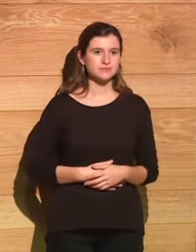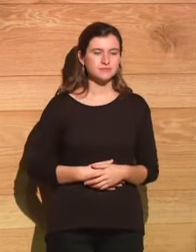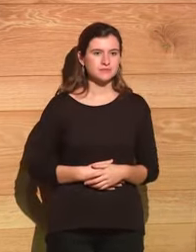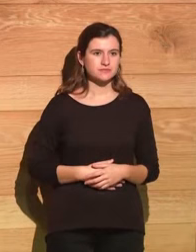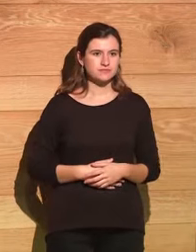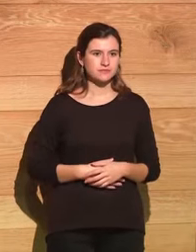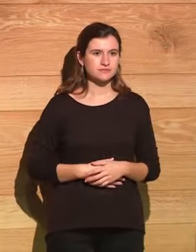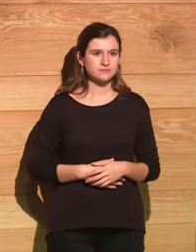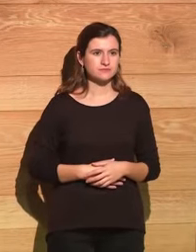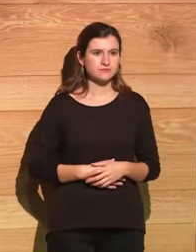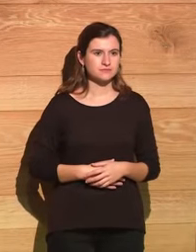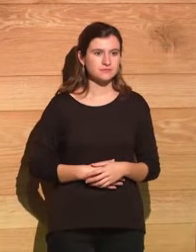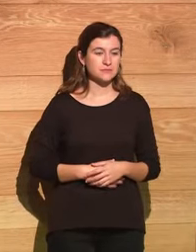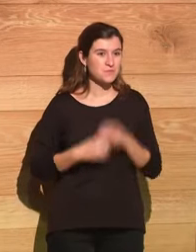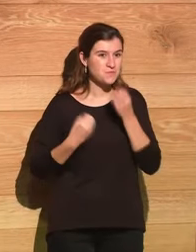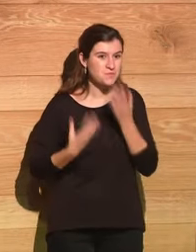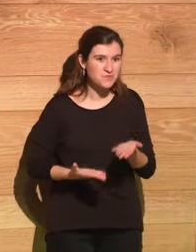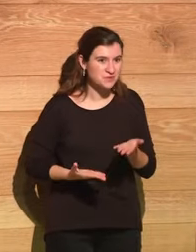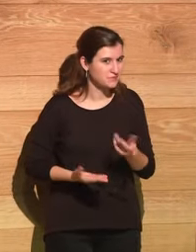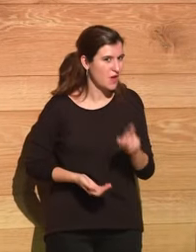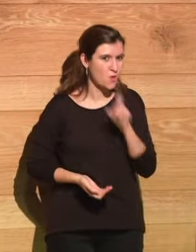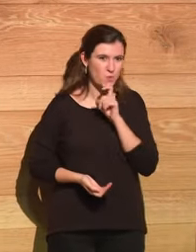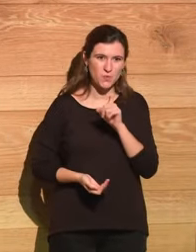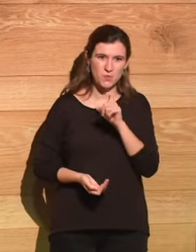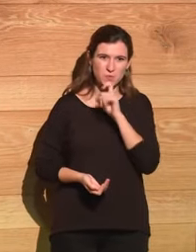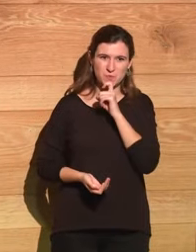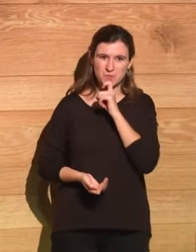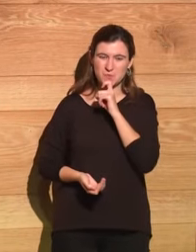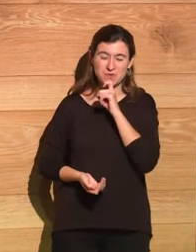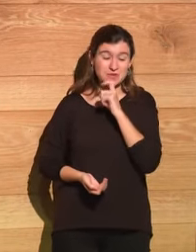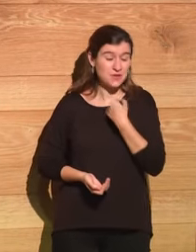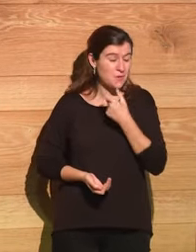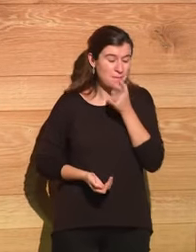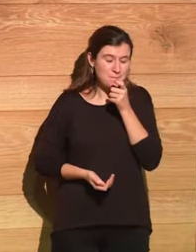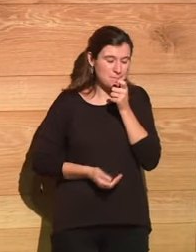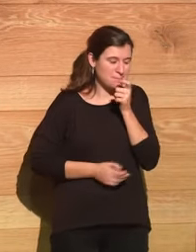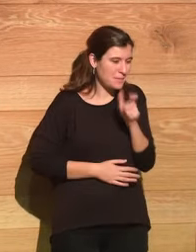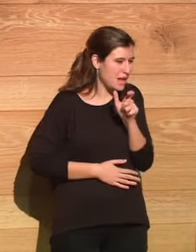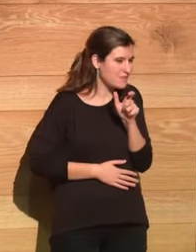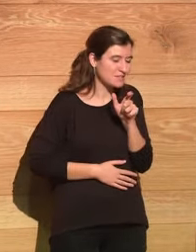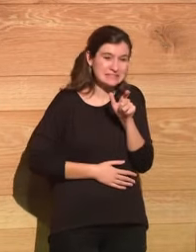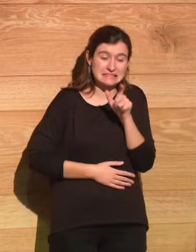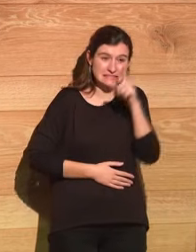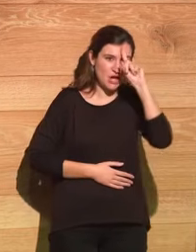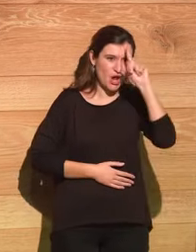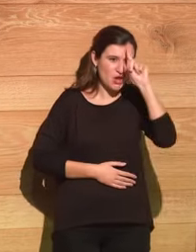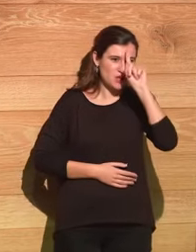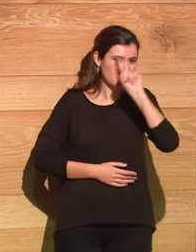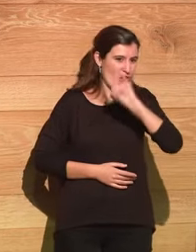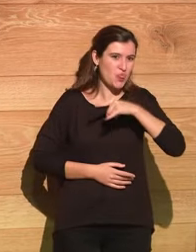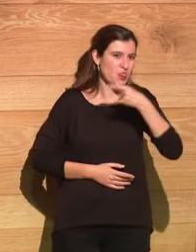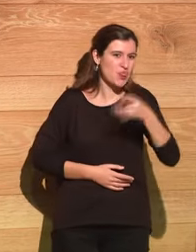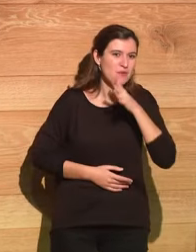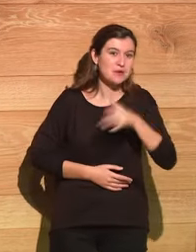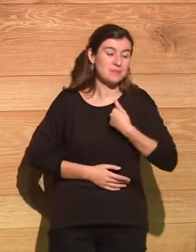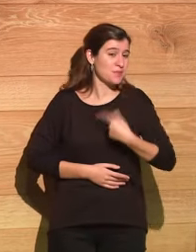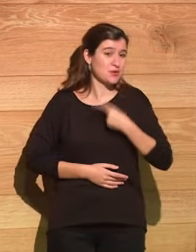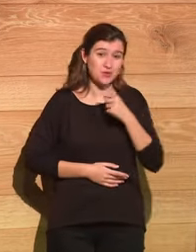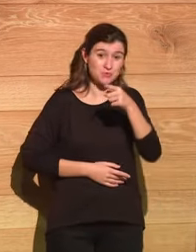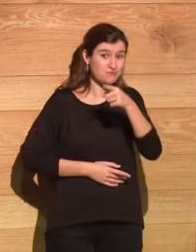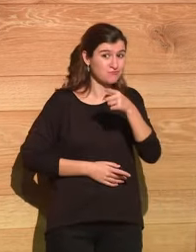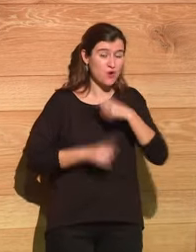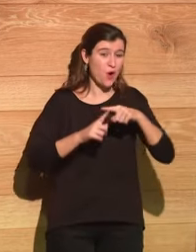Bueno, me lo has puesto muy difícil. Me has dejado sin palabras, doblemente. Primero, porque has puesto el listón